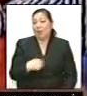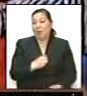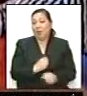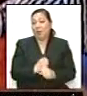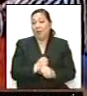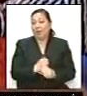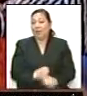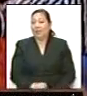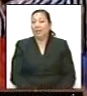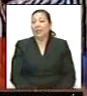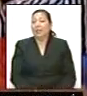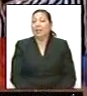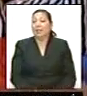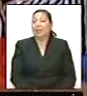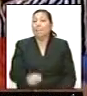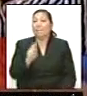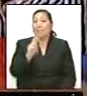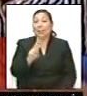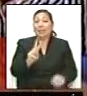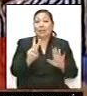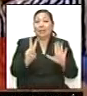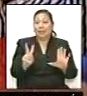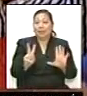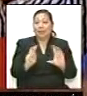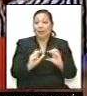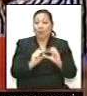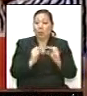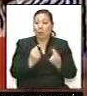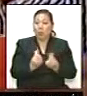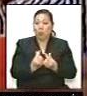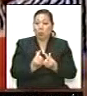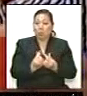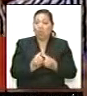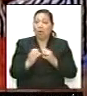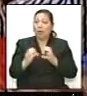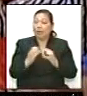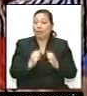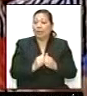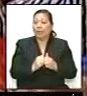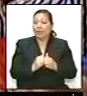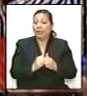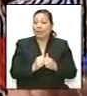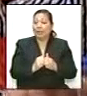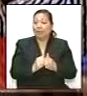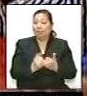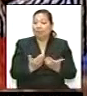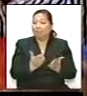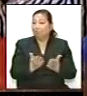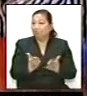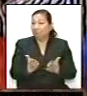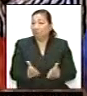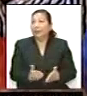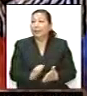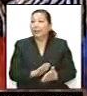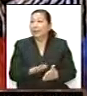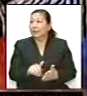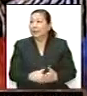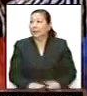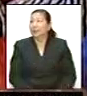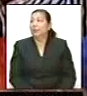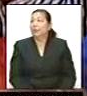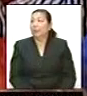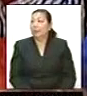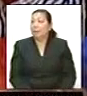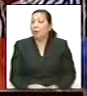las áreas son 27 grupos de trabajo que también lo hemos conversado y aparentemente esto nos está diciendo que son muchos grupos de trabajo